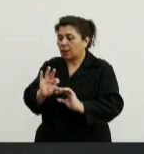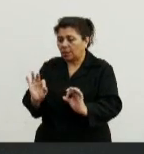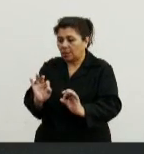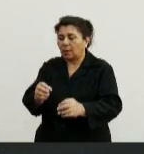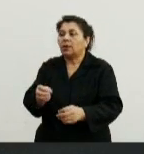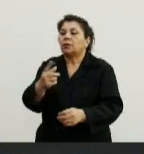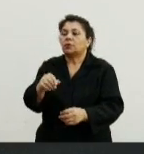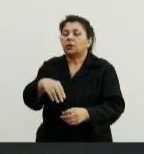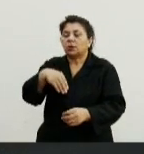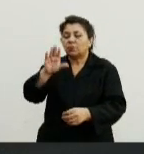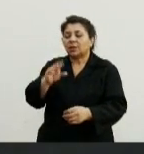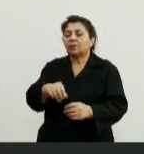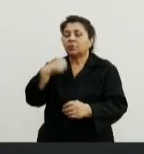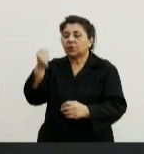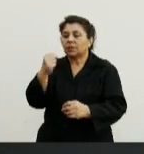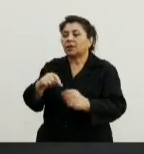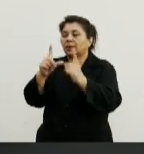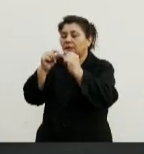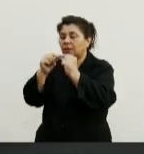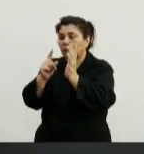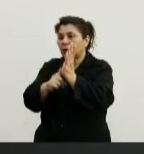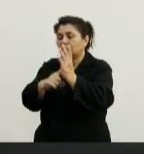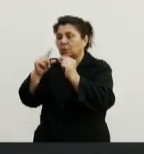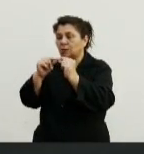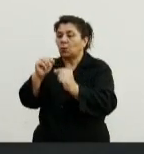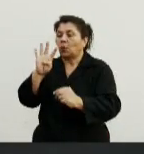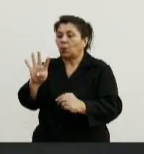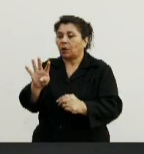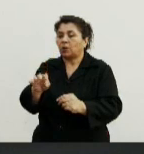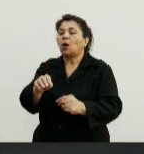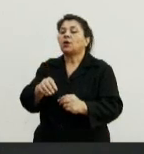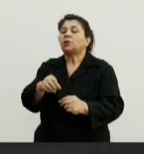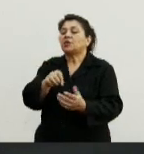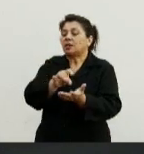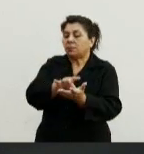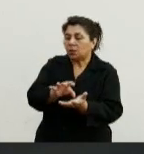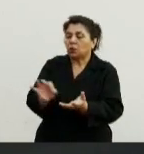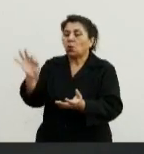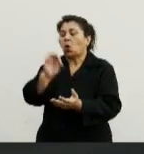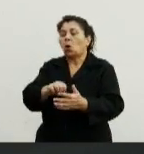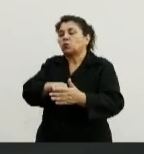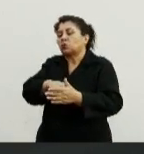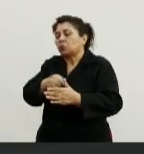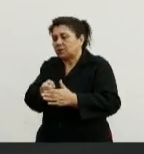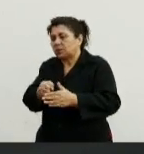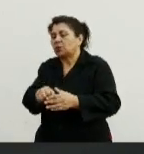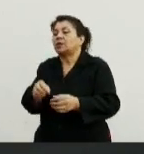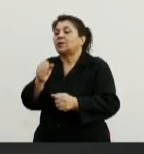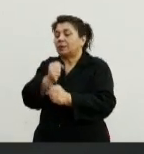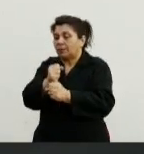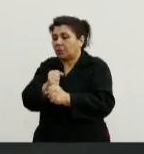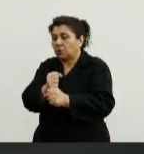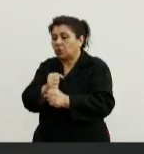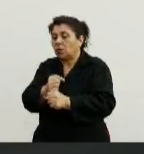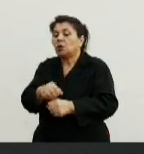conocimiento que en su artículo cuarto dispone que tanto despidos como suspensiones llevados adelante en esta situación serán